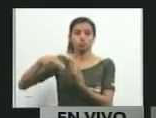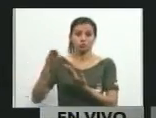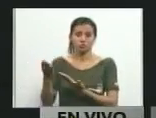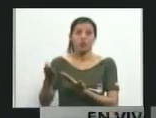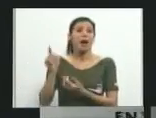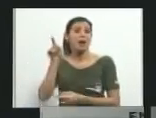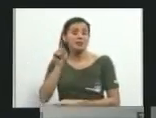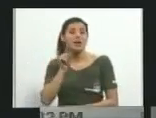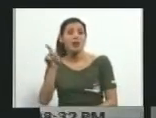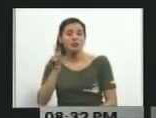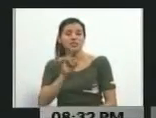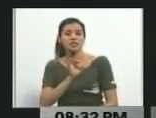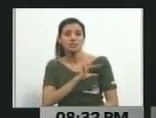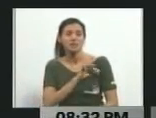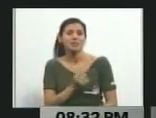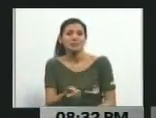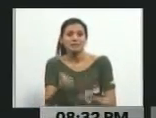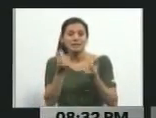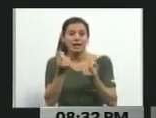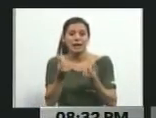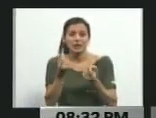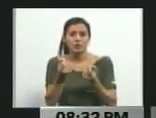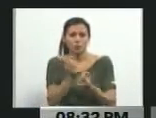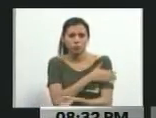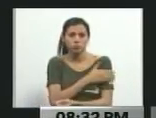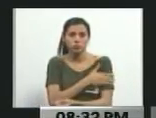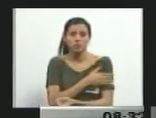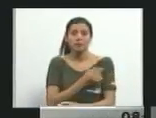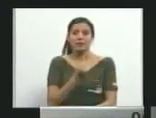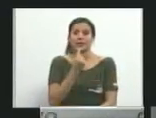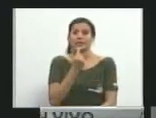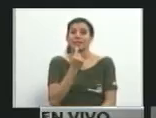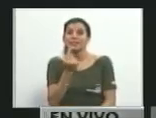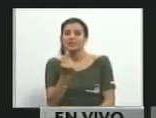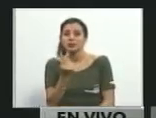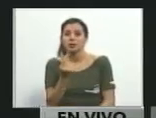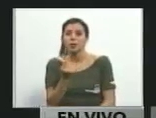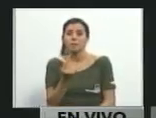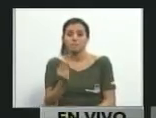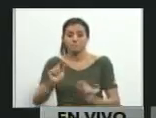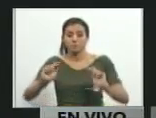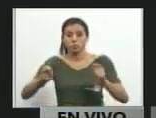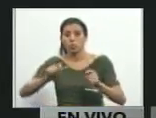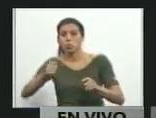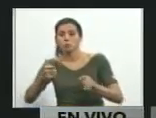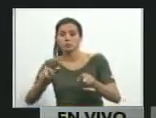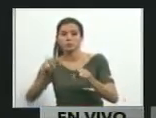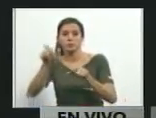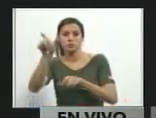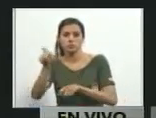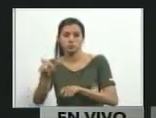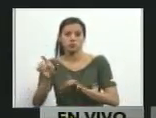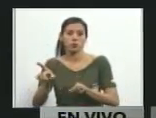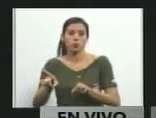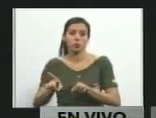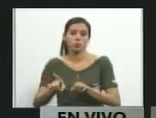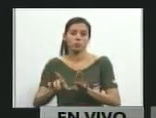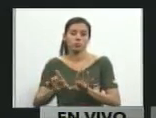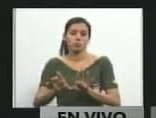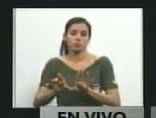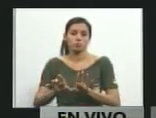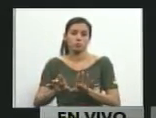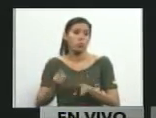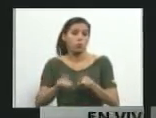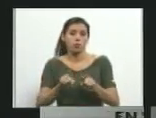Allá en Chile, nadie de la oposición se atrevía a decir que iba a torturar a otra persona, como lo dijo él. Yo me reservo las acciones